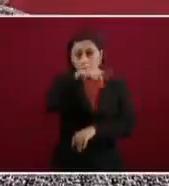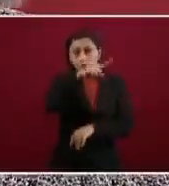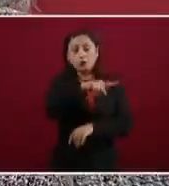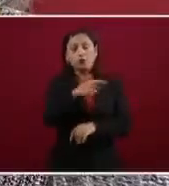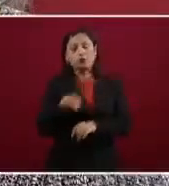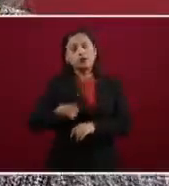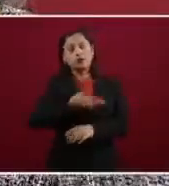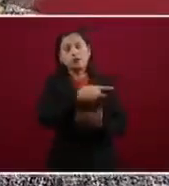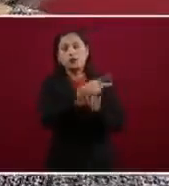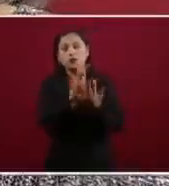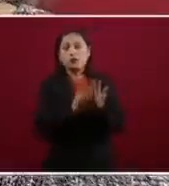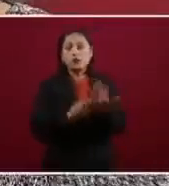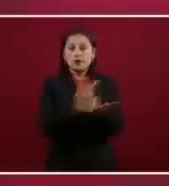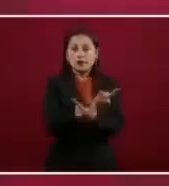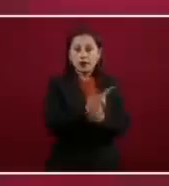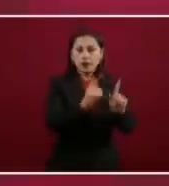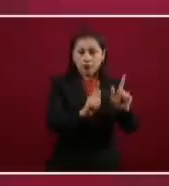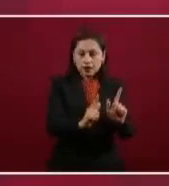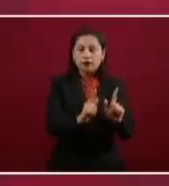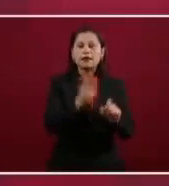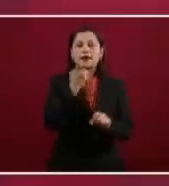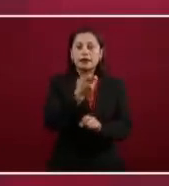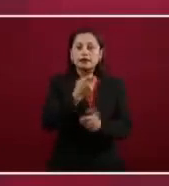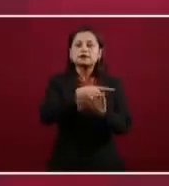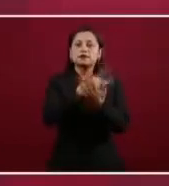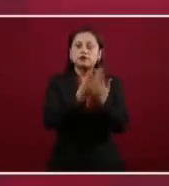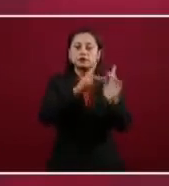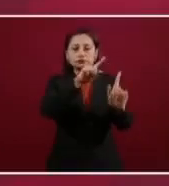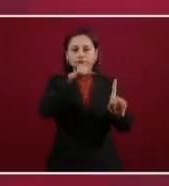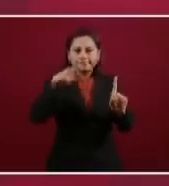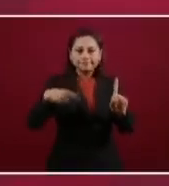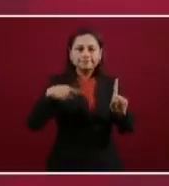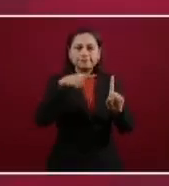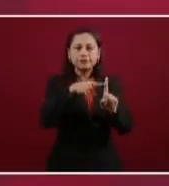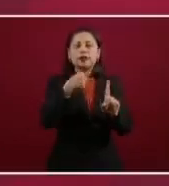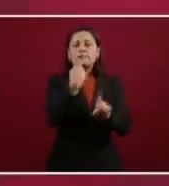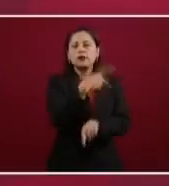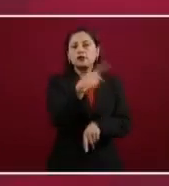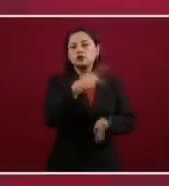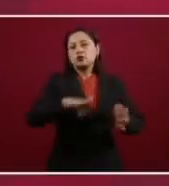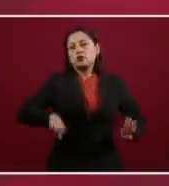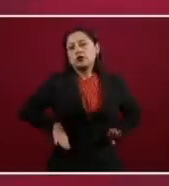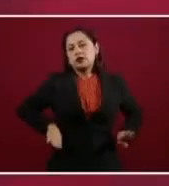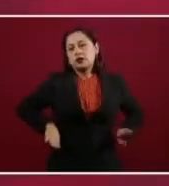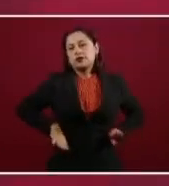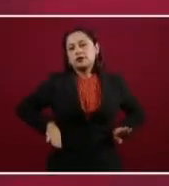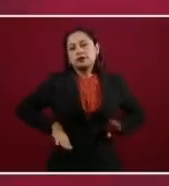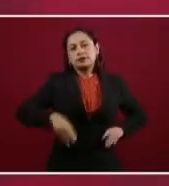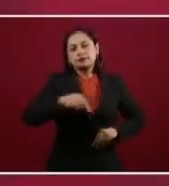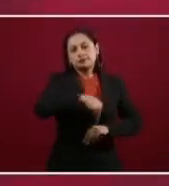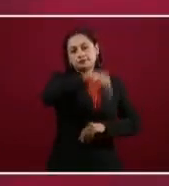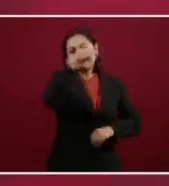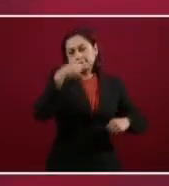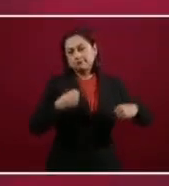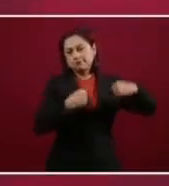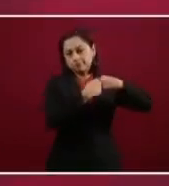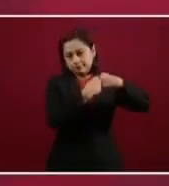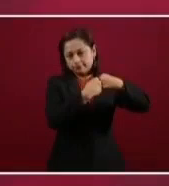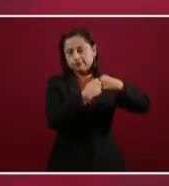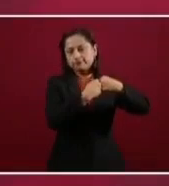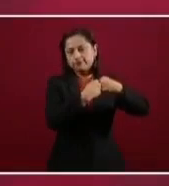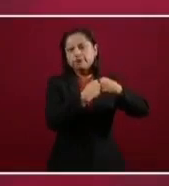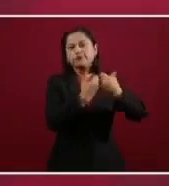programa que atiende una necesidad particular de la zona fronteriza y que